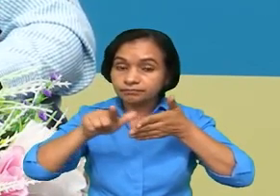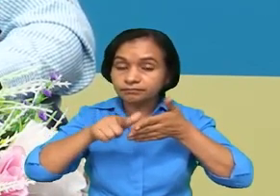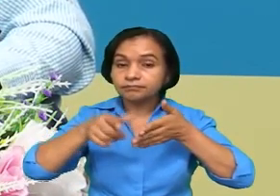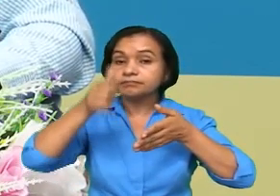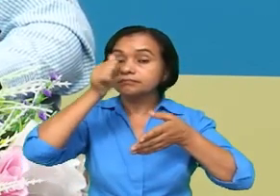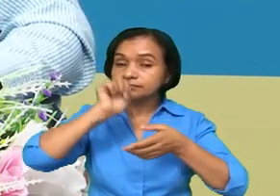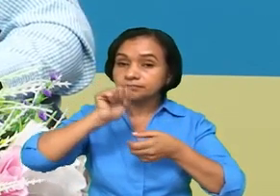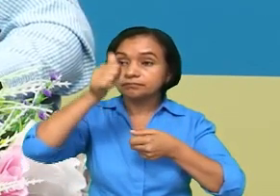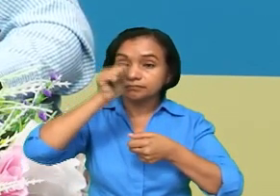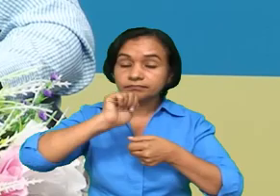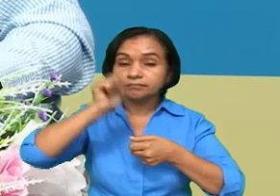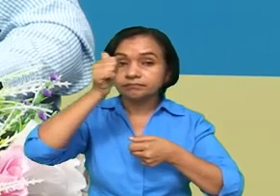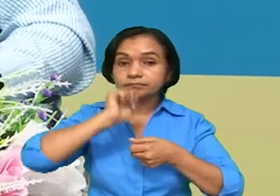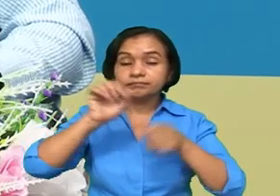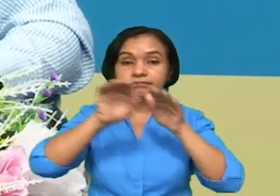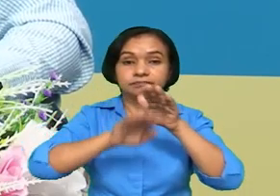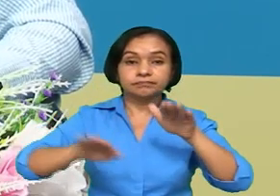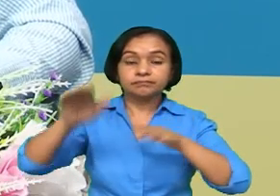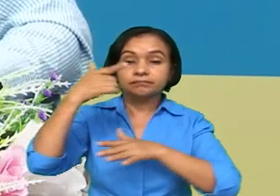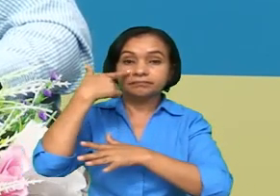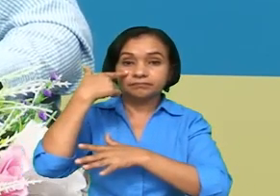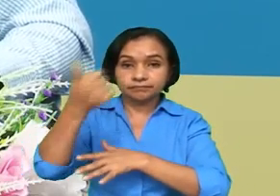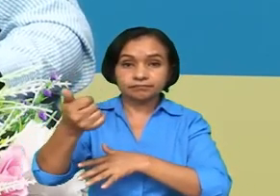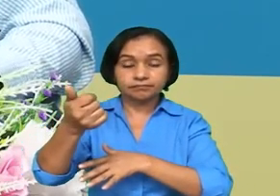mucha agua y sobre todo a conocer